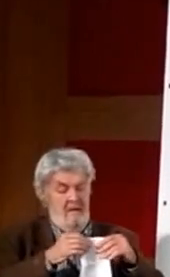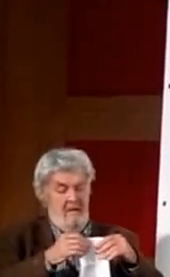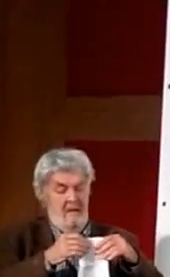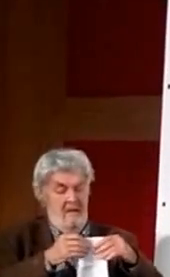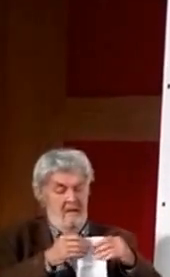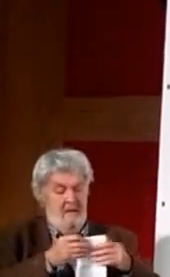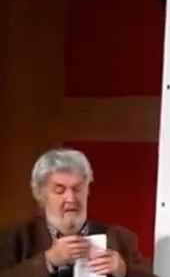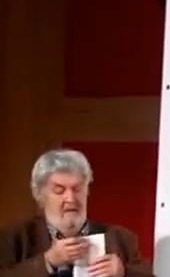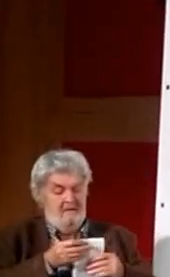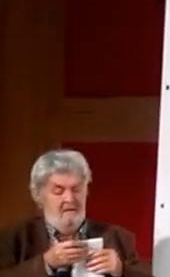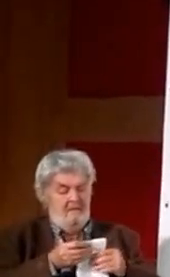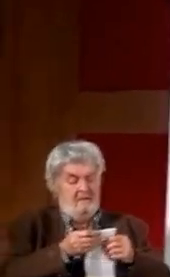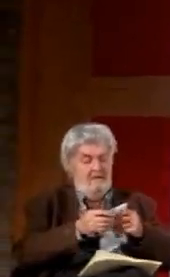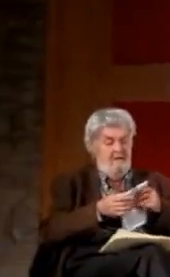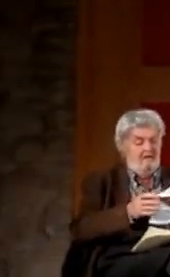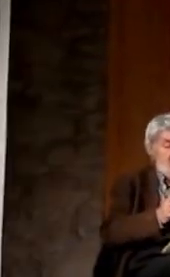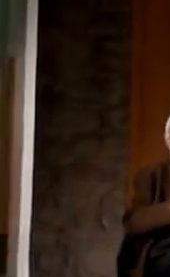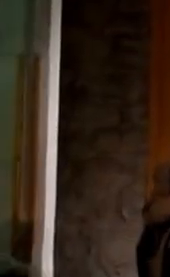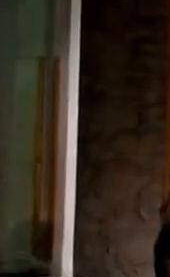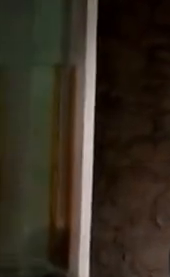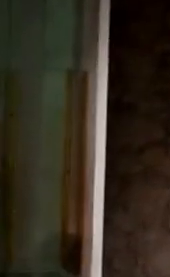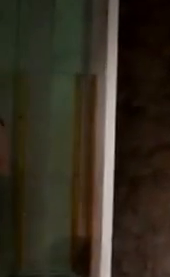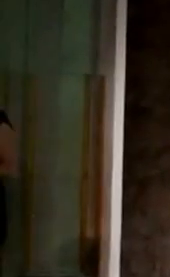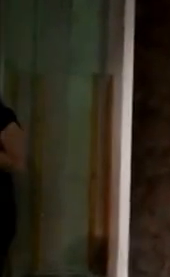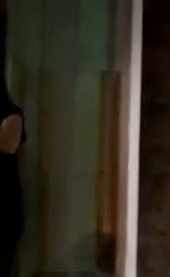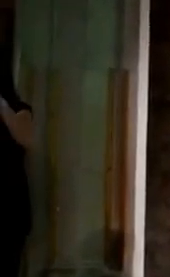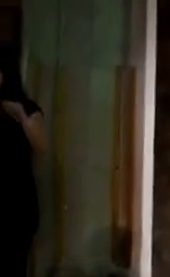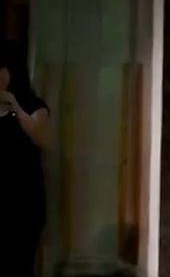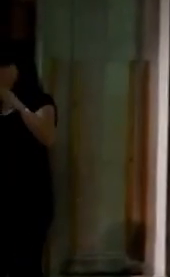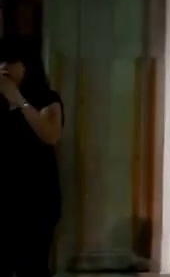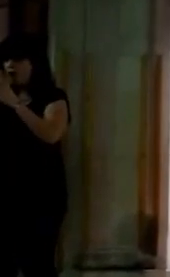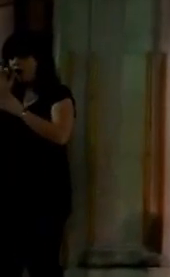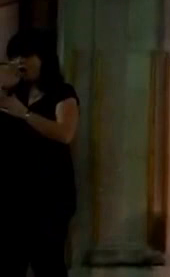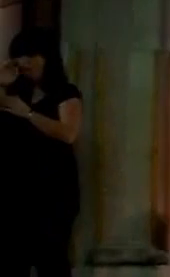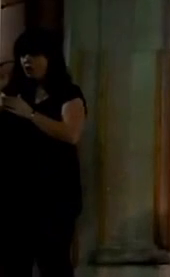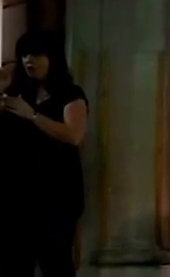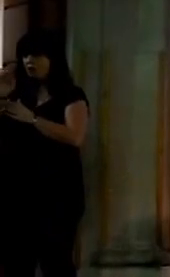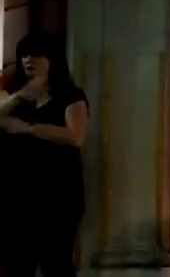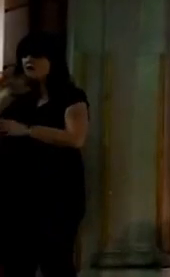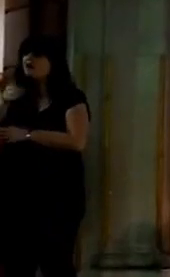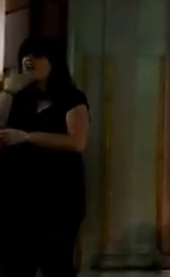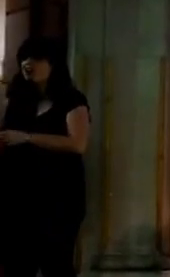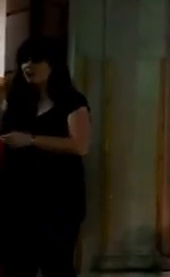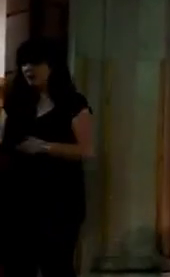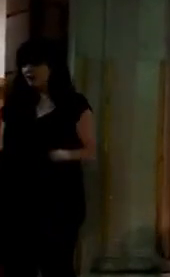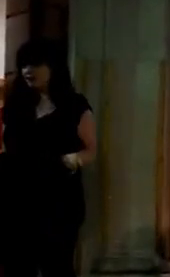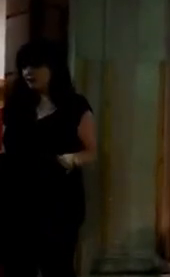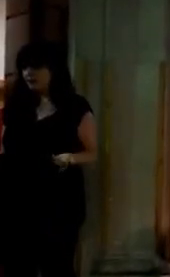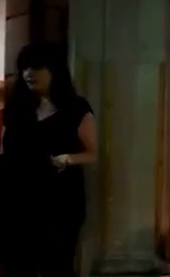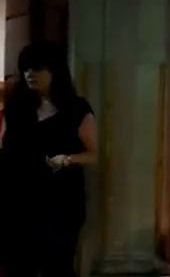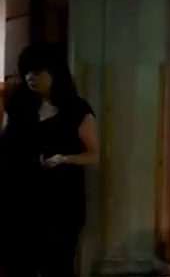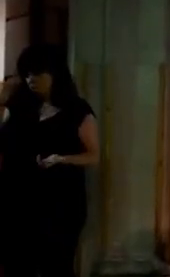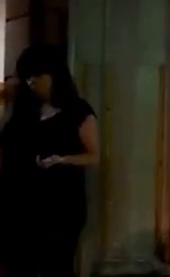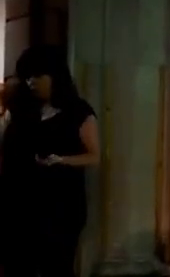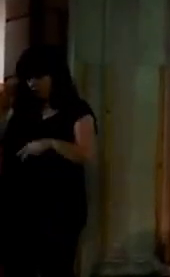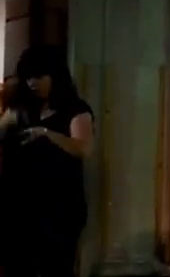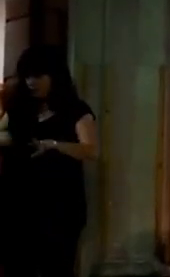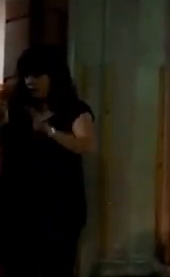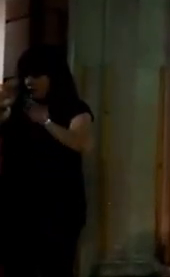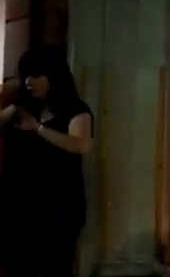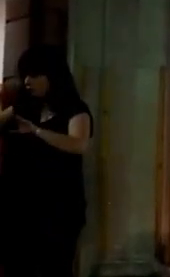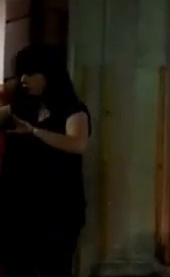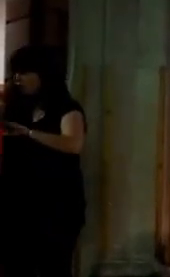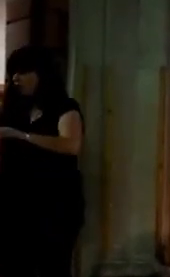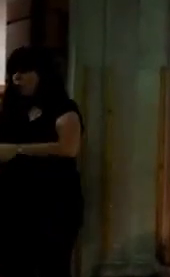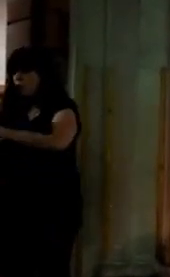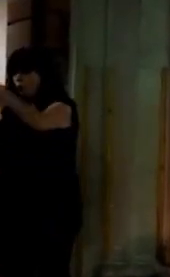roubou a carretadas nos seres de Andalucía? O sair de aquí, podíamos ir todos ao xulgado de Garda